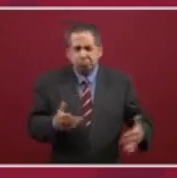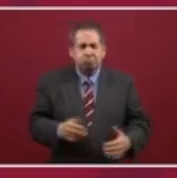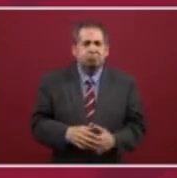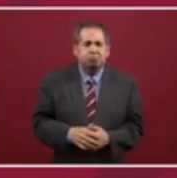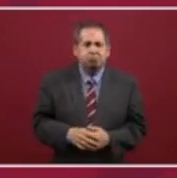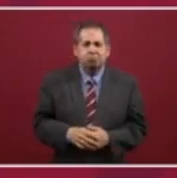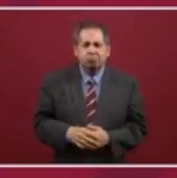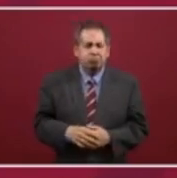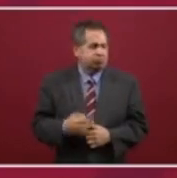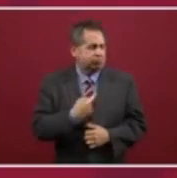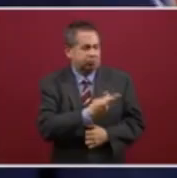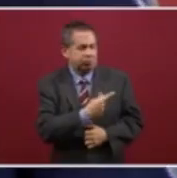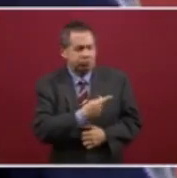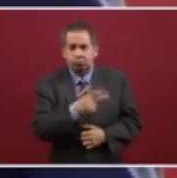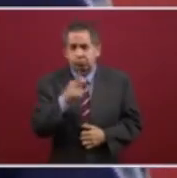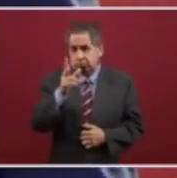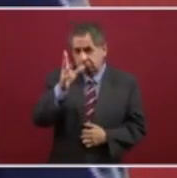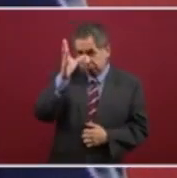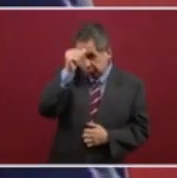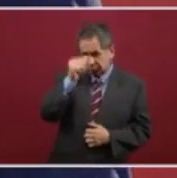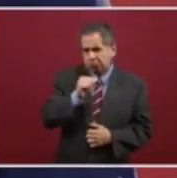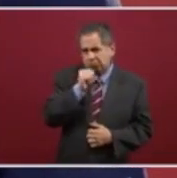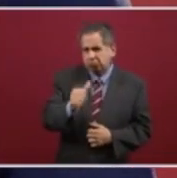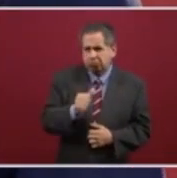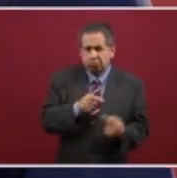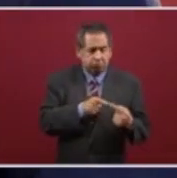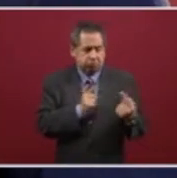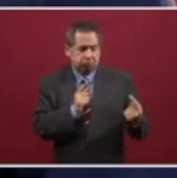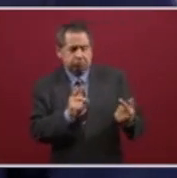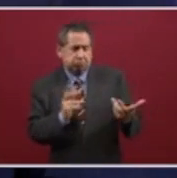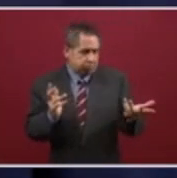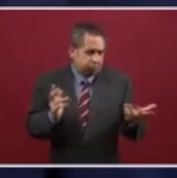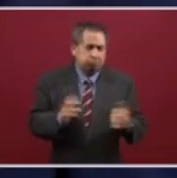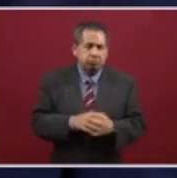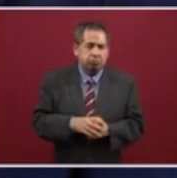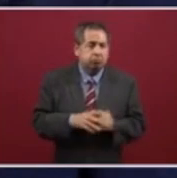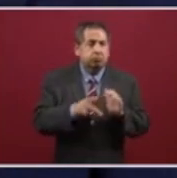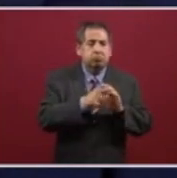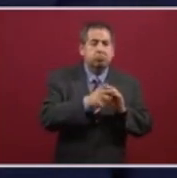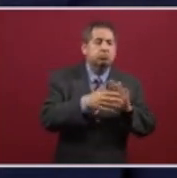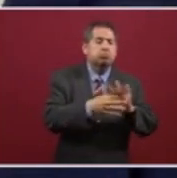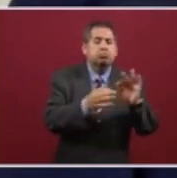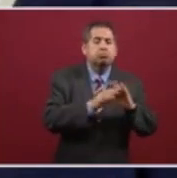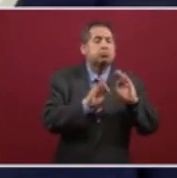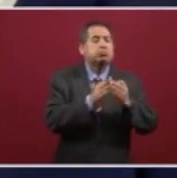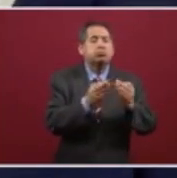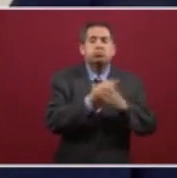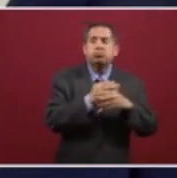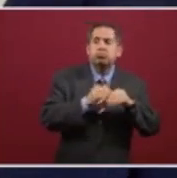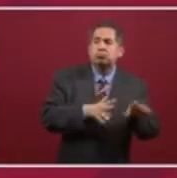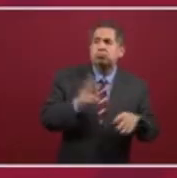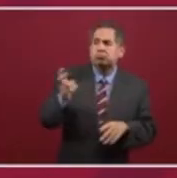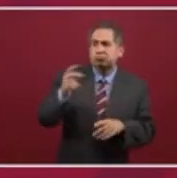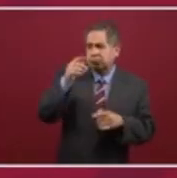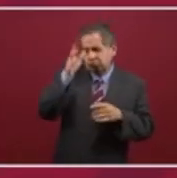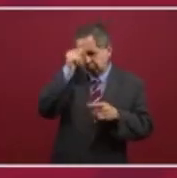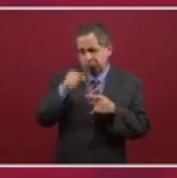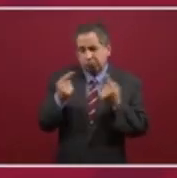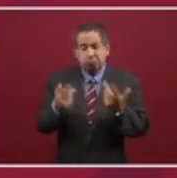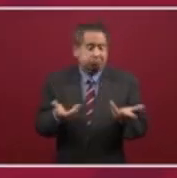Podemos no estar de acuerdo con los medios que utilizan, por